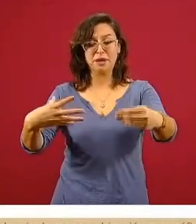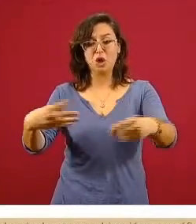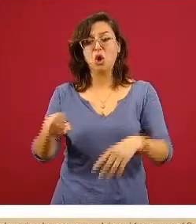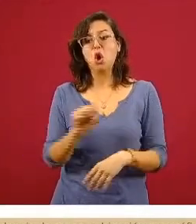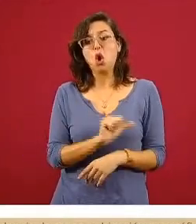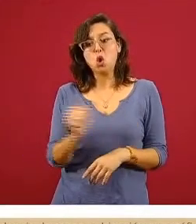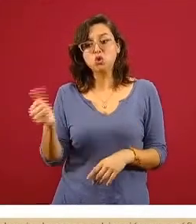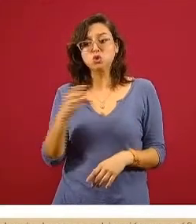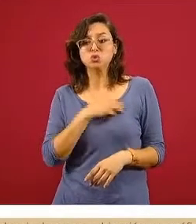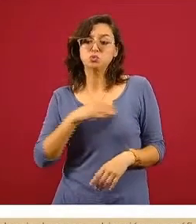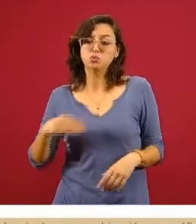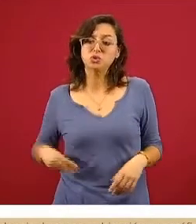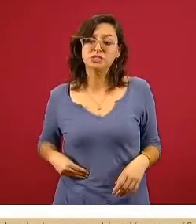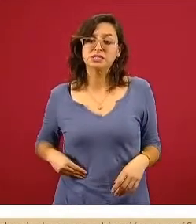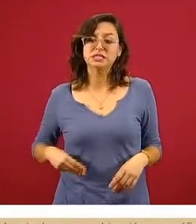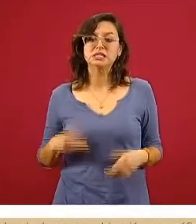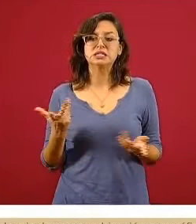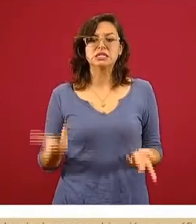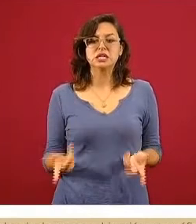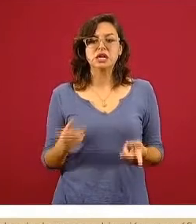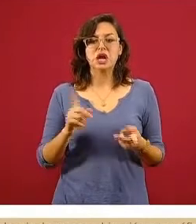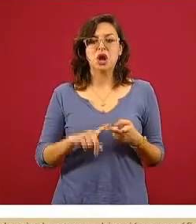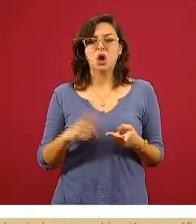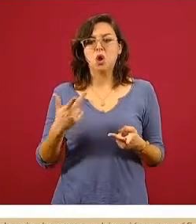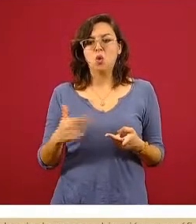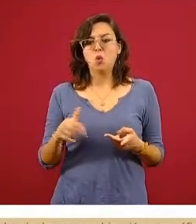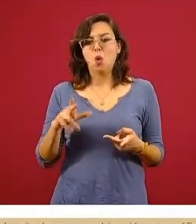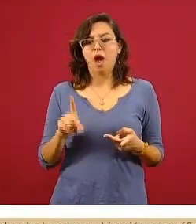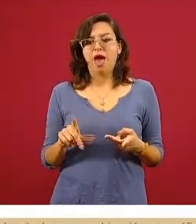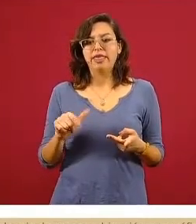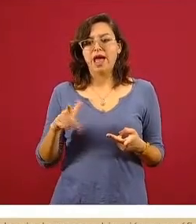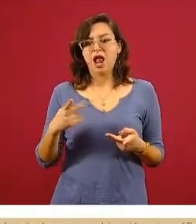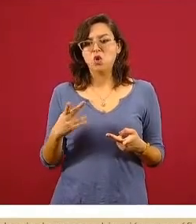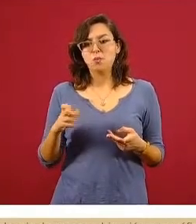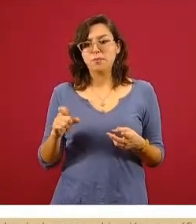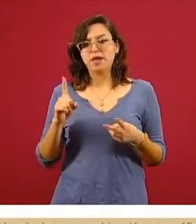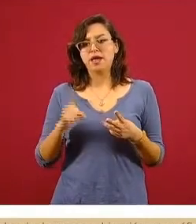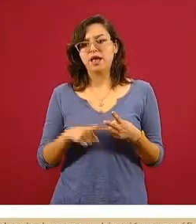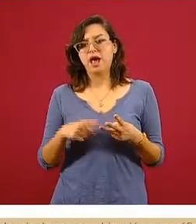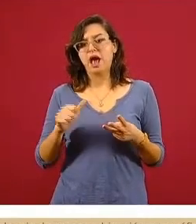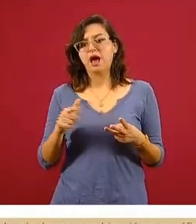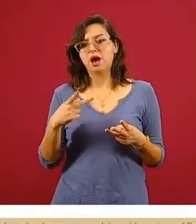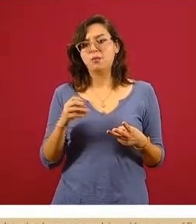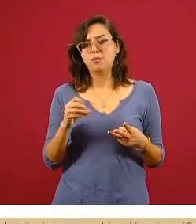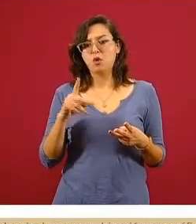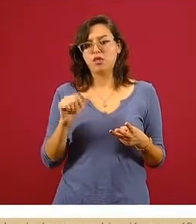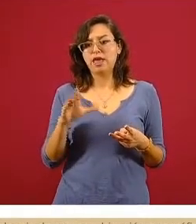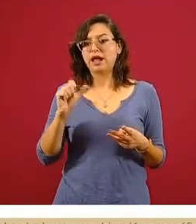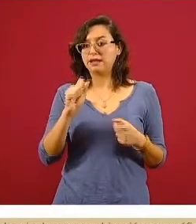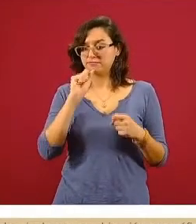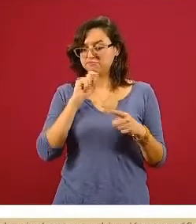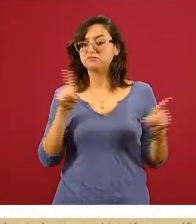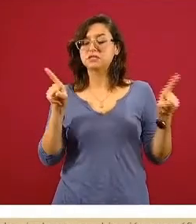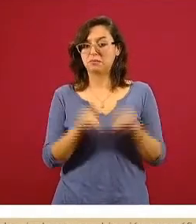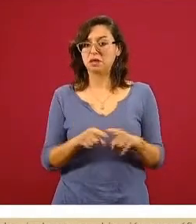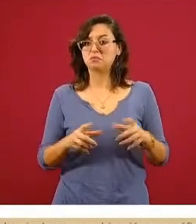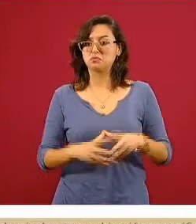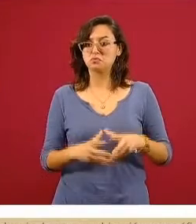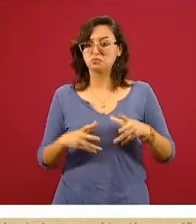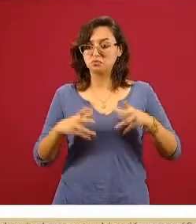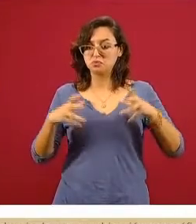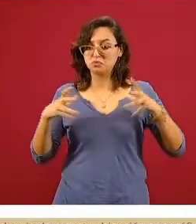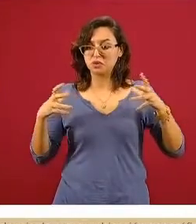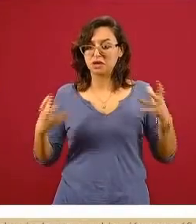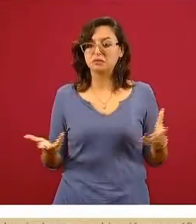Otros municipios como Guadalupe y Apodaca son los que también tuvieron un ascenso importante, pero ya en la